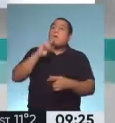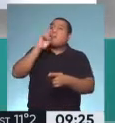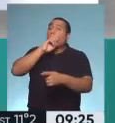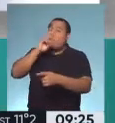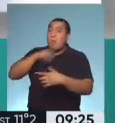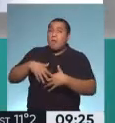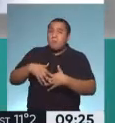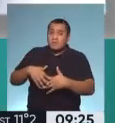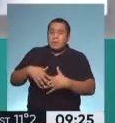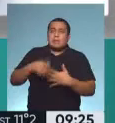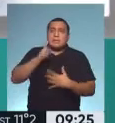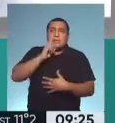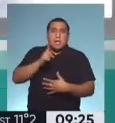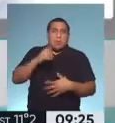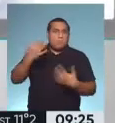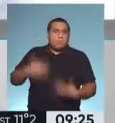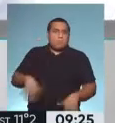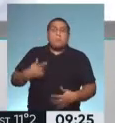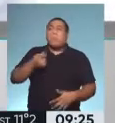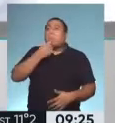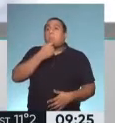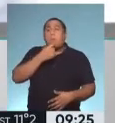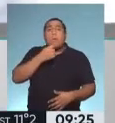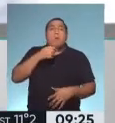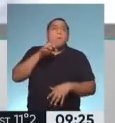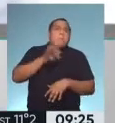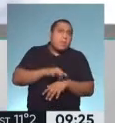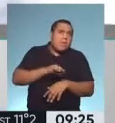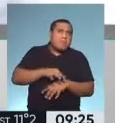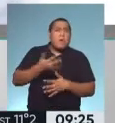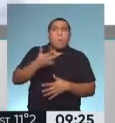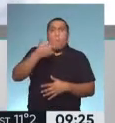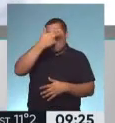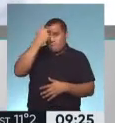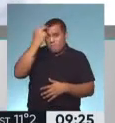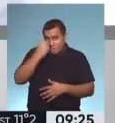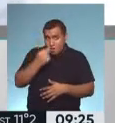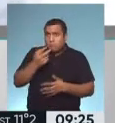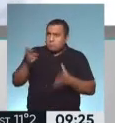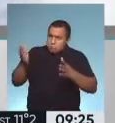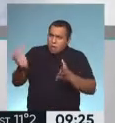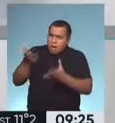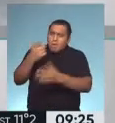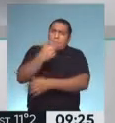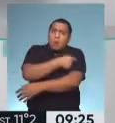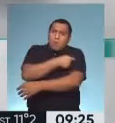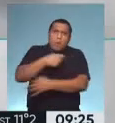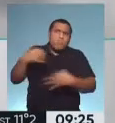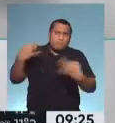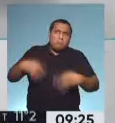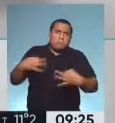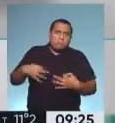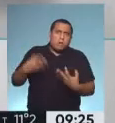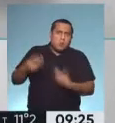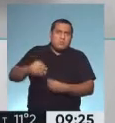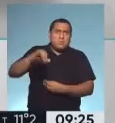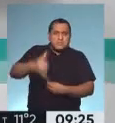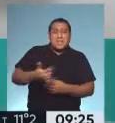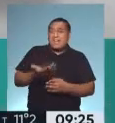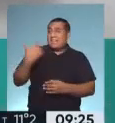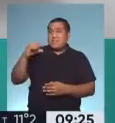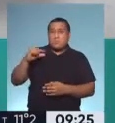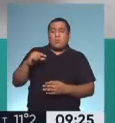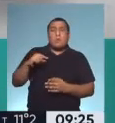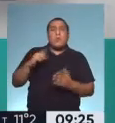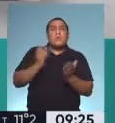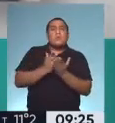con alta exposición por ejemplo médicas enfermeras con total seguridad hacen muy poquito salió publicado un estudio